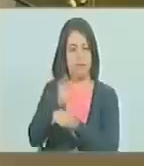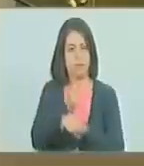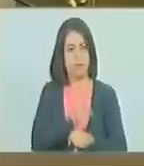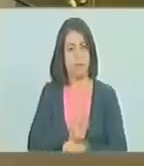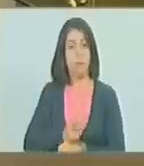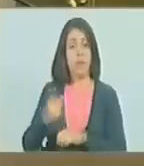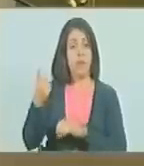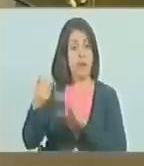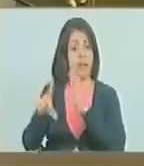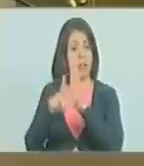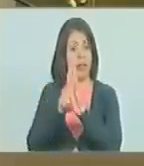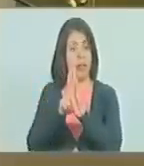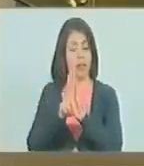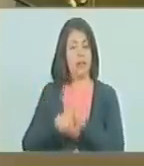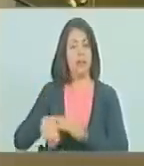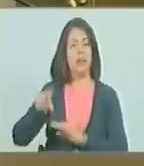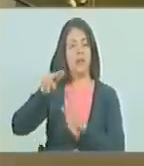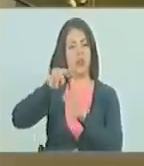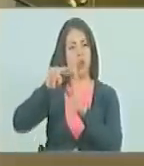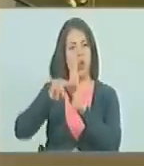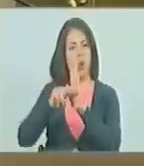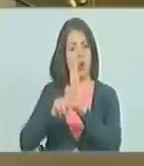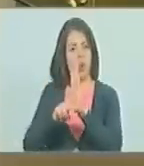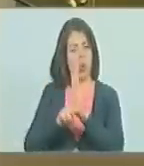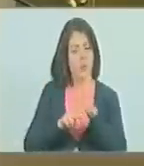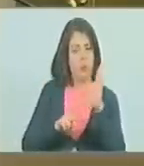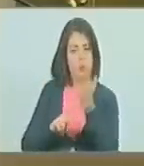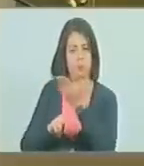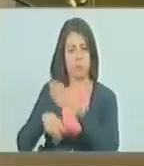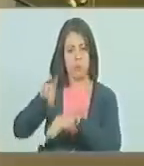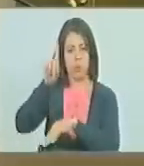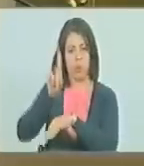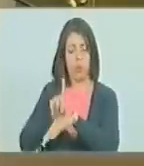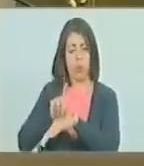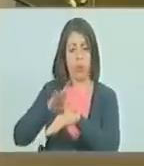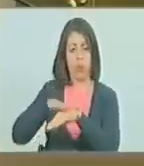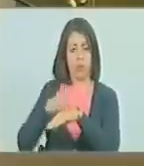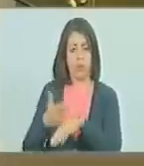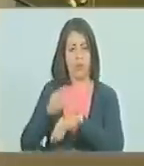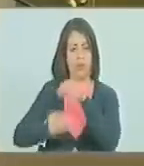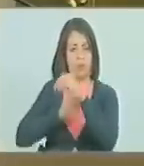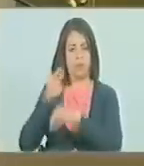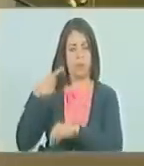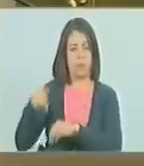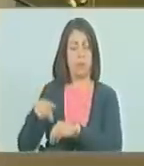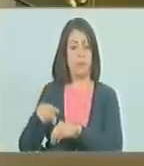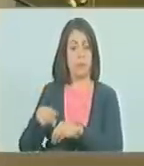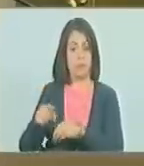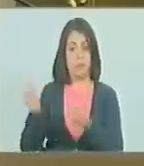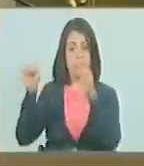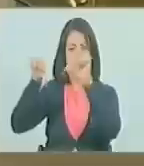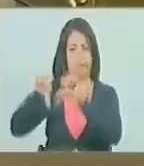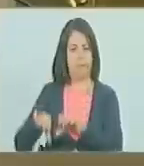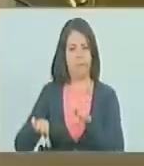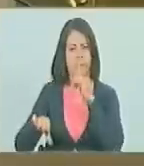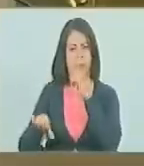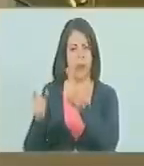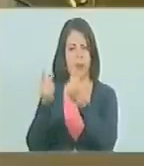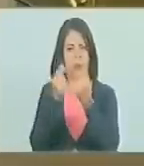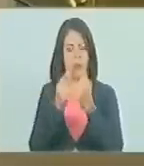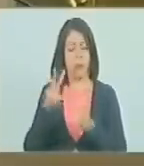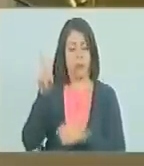de ilegales e ilegítimas medidas coercitivas unilaterales que han tenido un impacto negativo en la